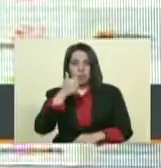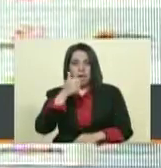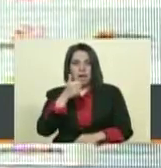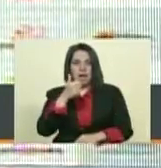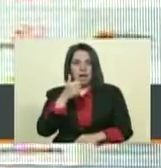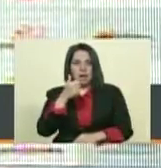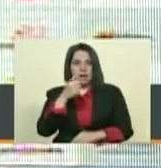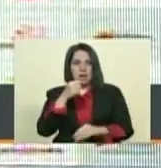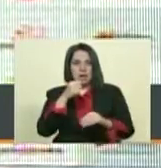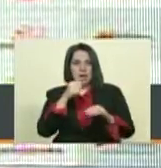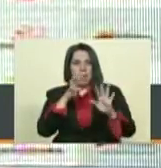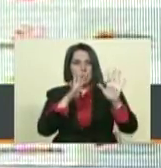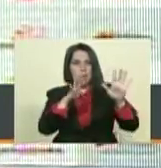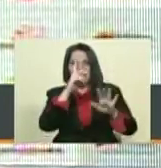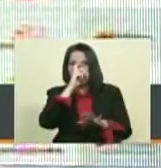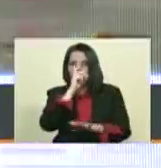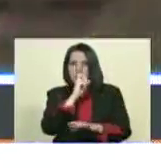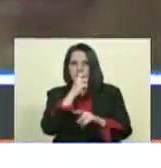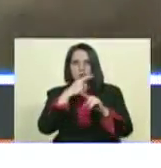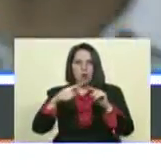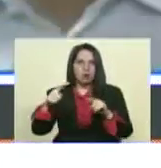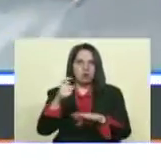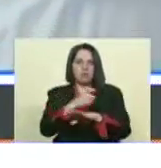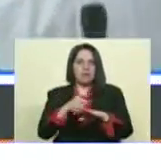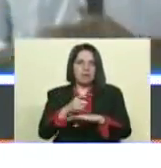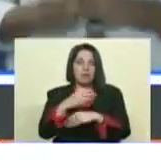Miranda. Vamos a darle un pase a Héctor Rodríguez